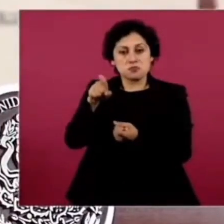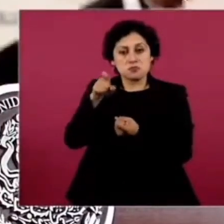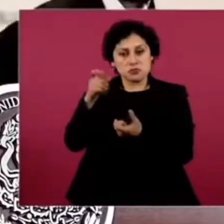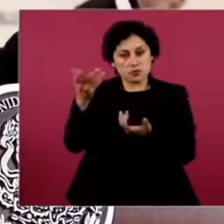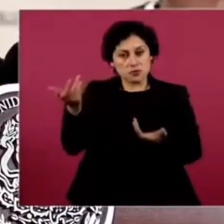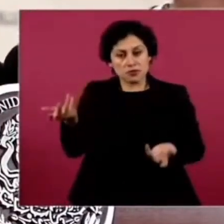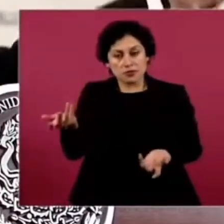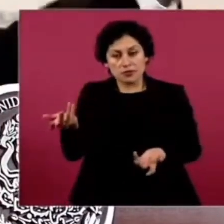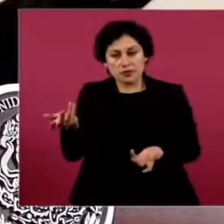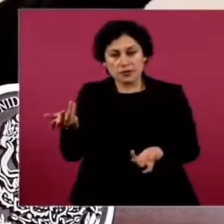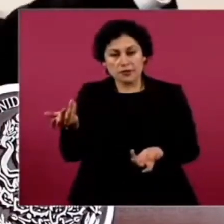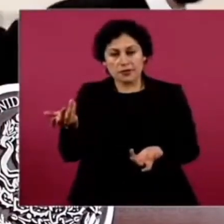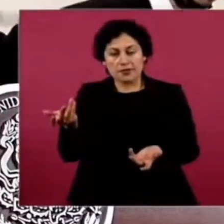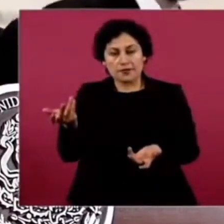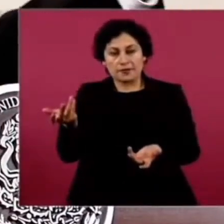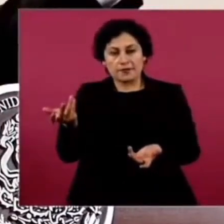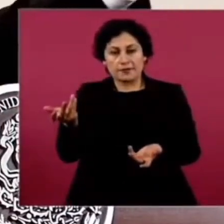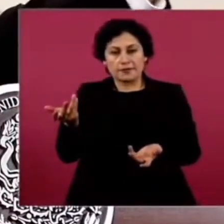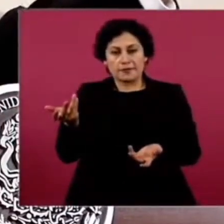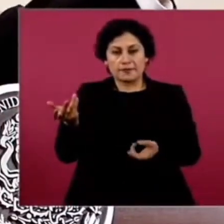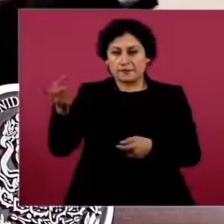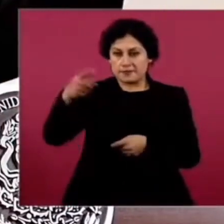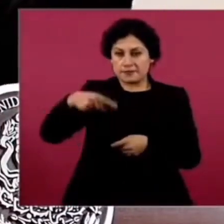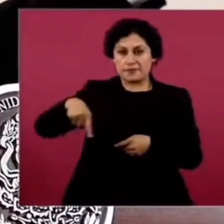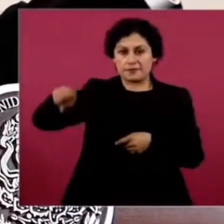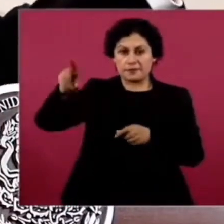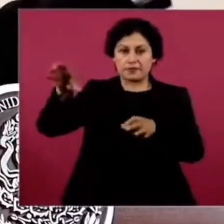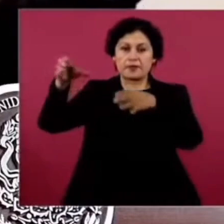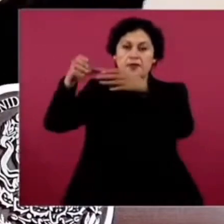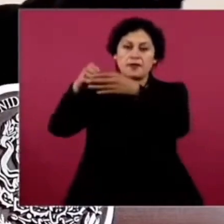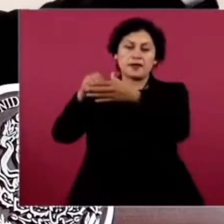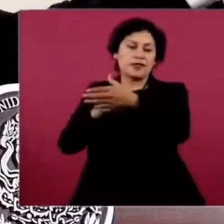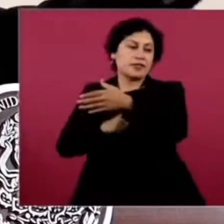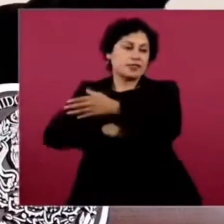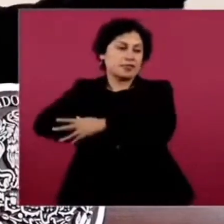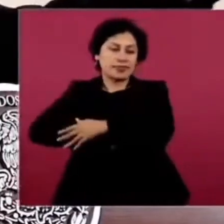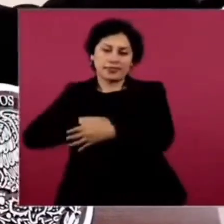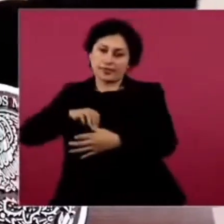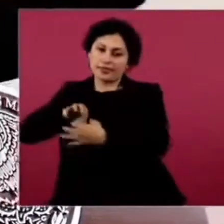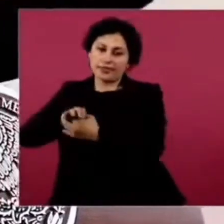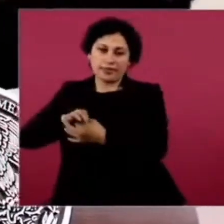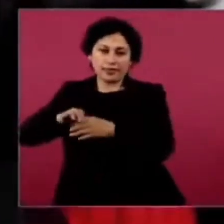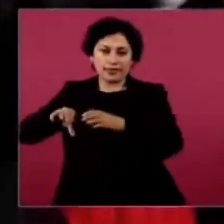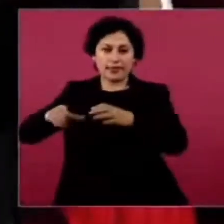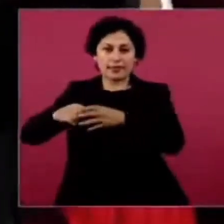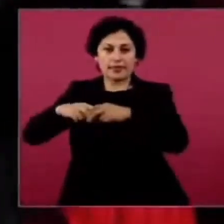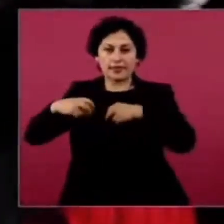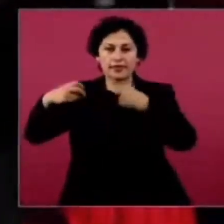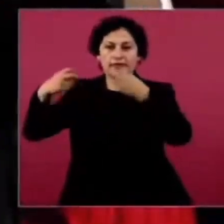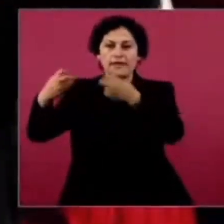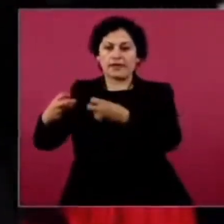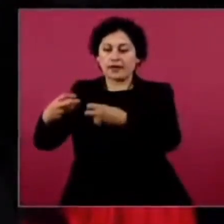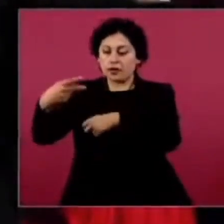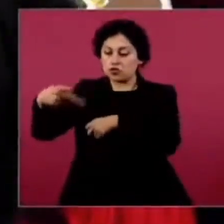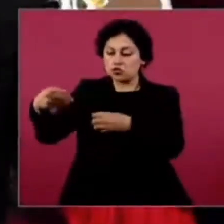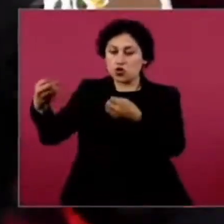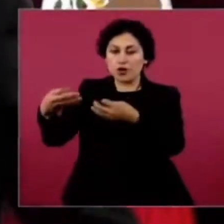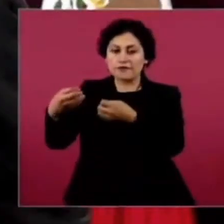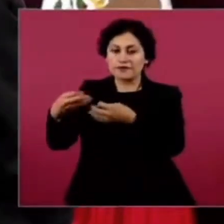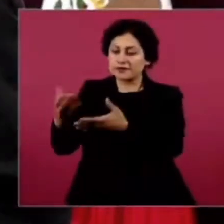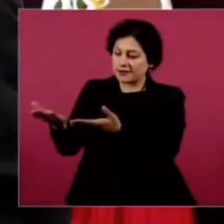los que los están visitando constantemente y los que están en las antesalas de sus